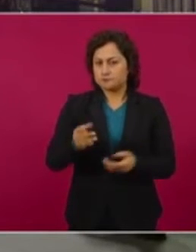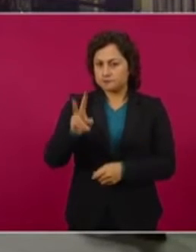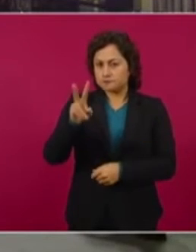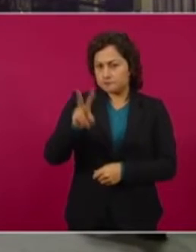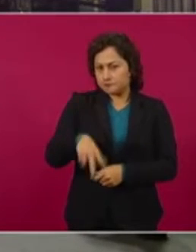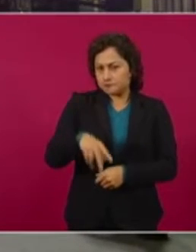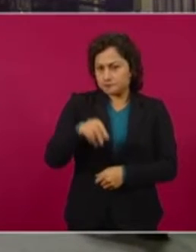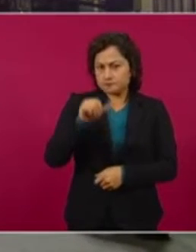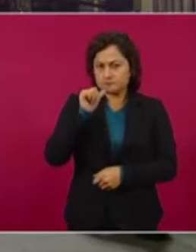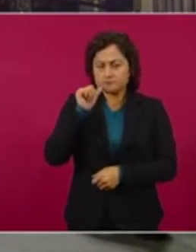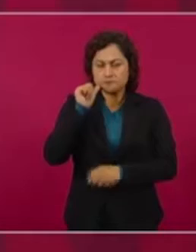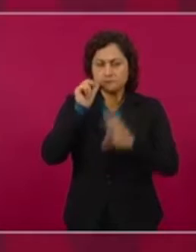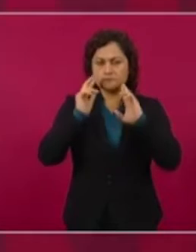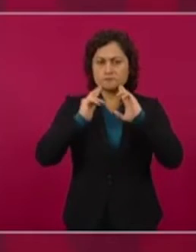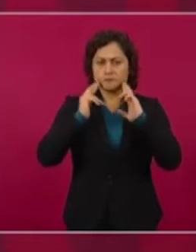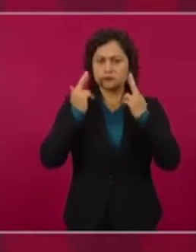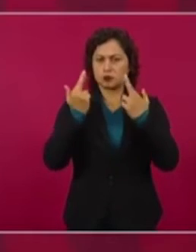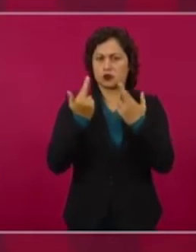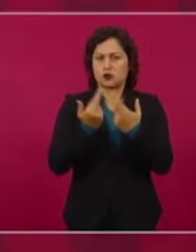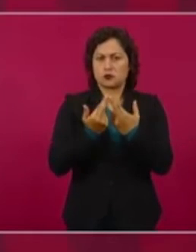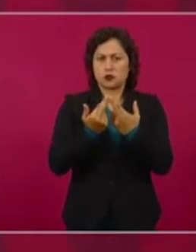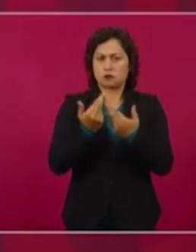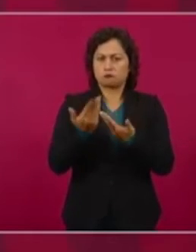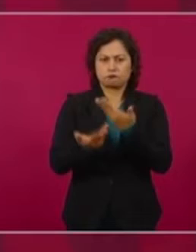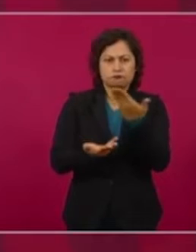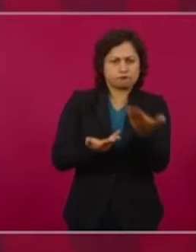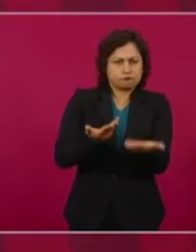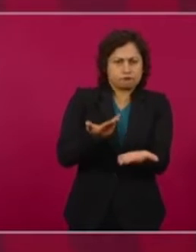reunión muy cordial.